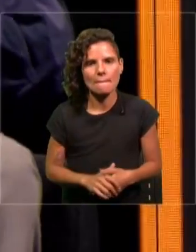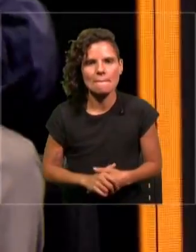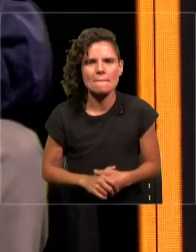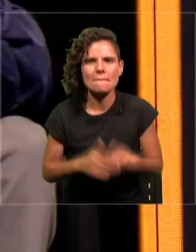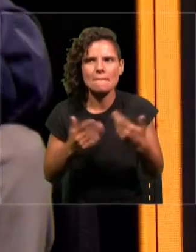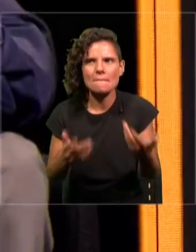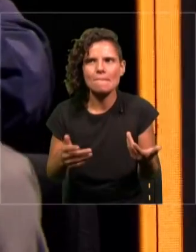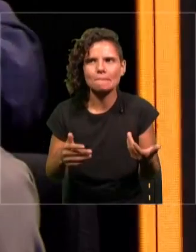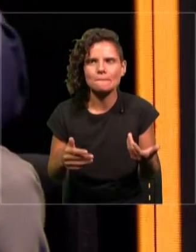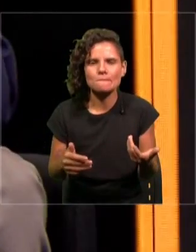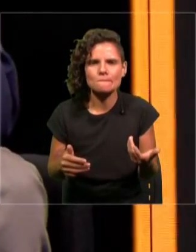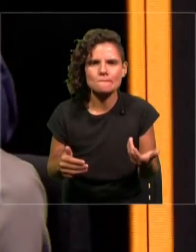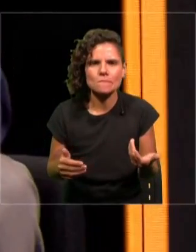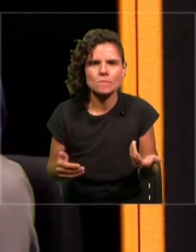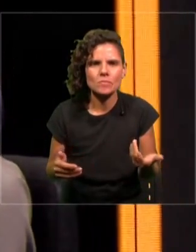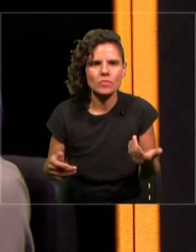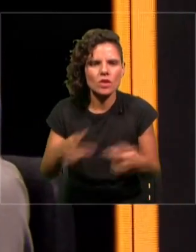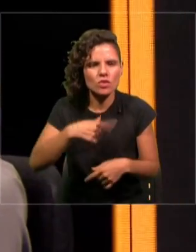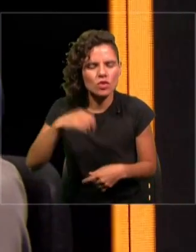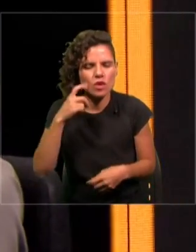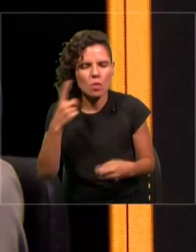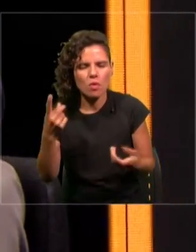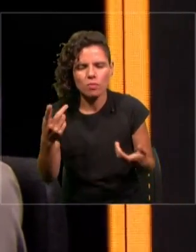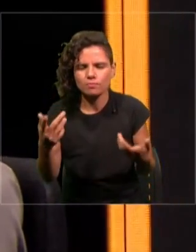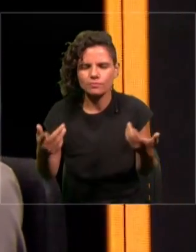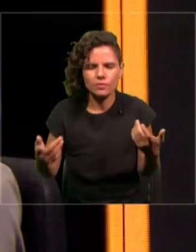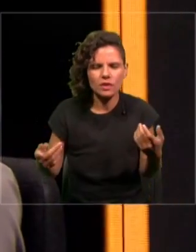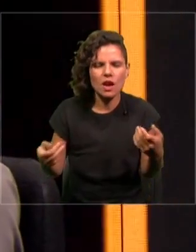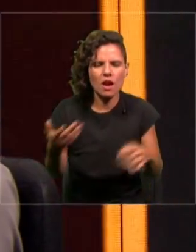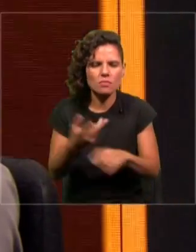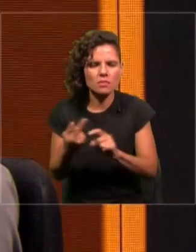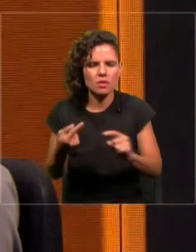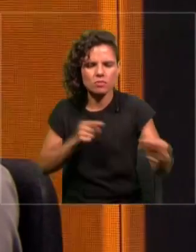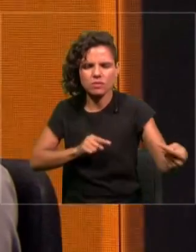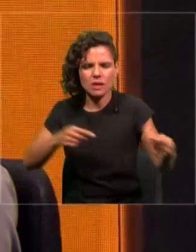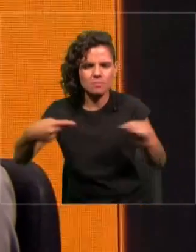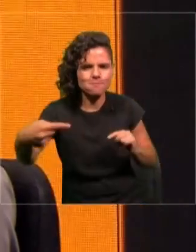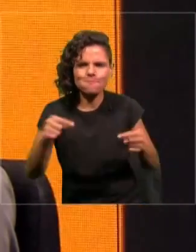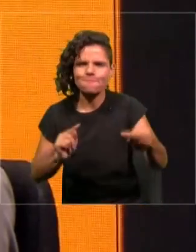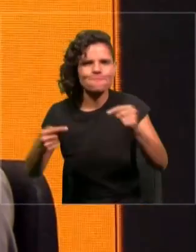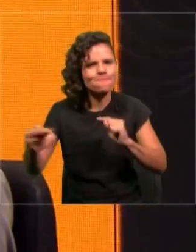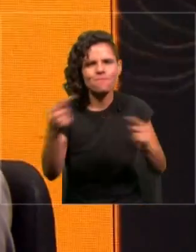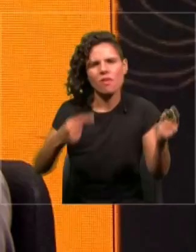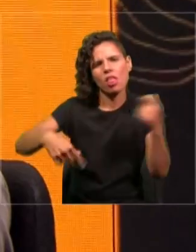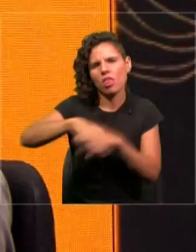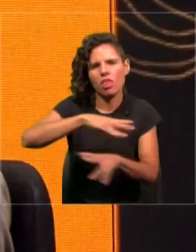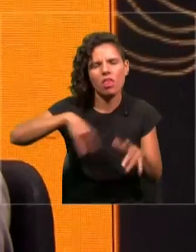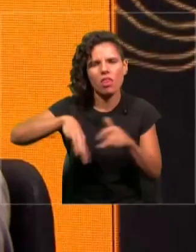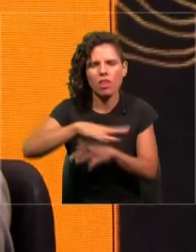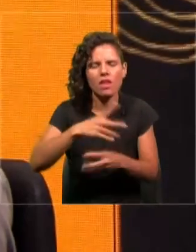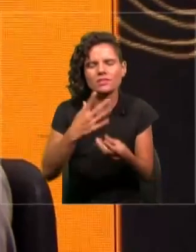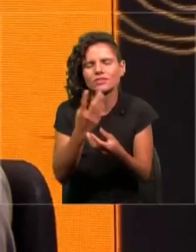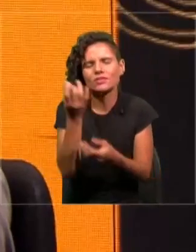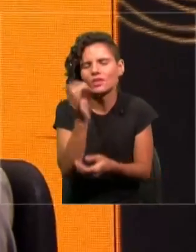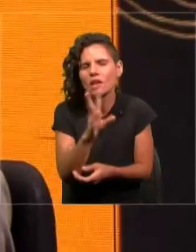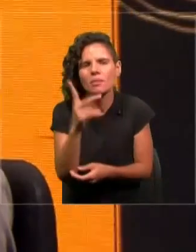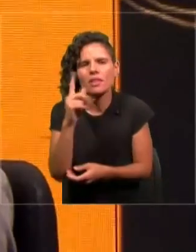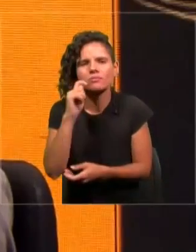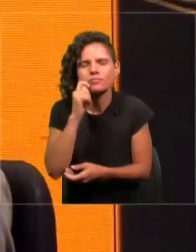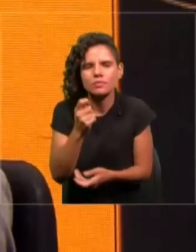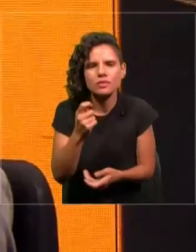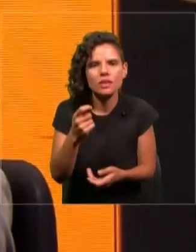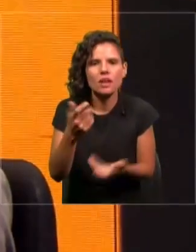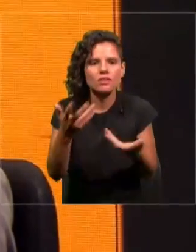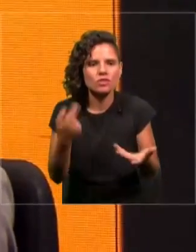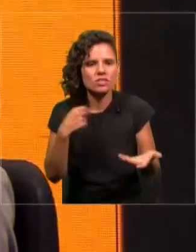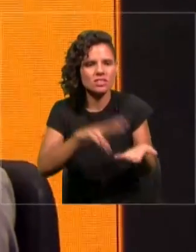nos enredamos en una discusión puramente nominal y tendemos a sustituir la realidad